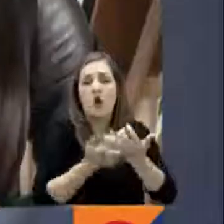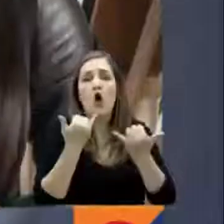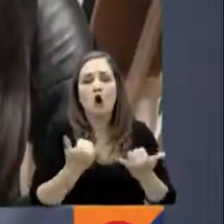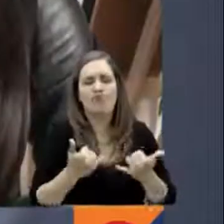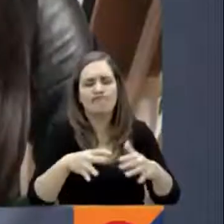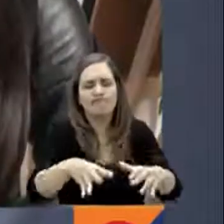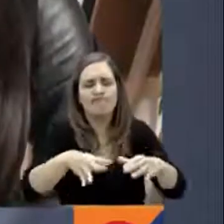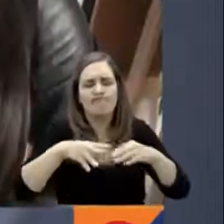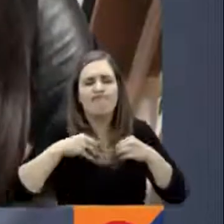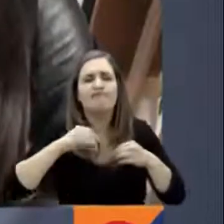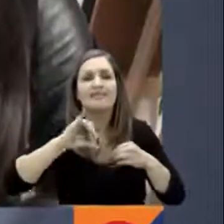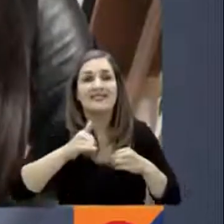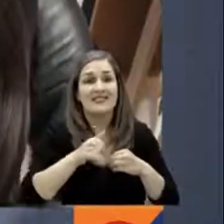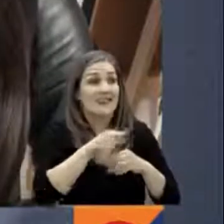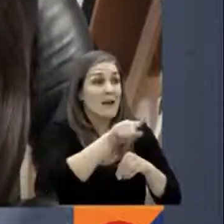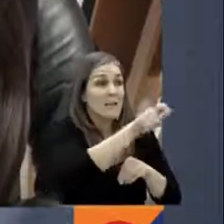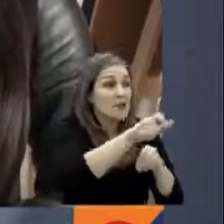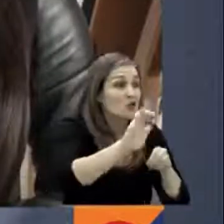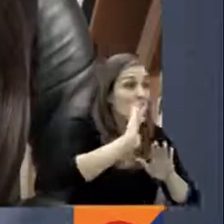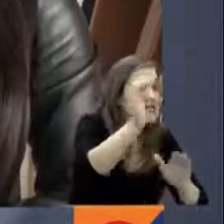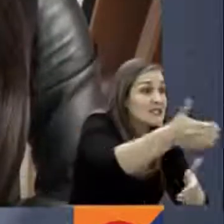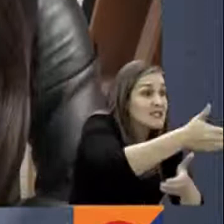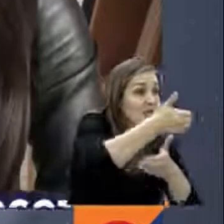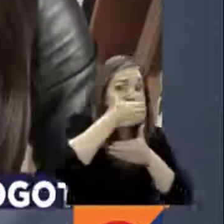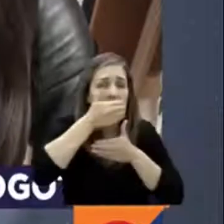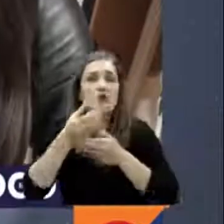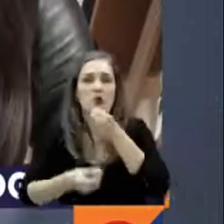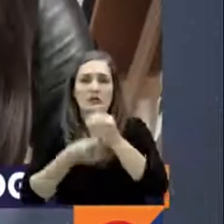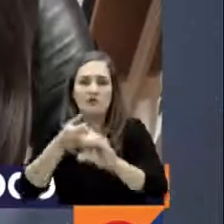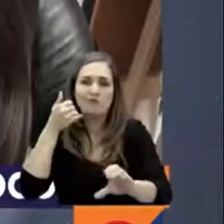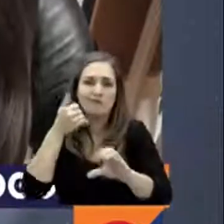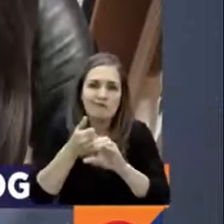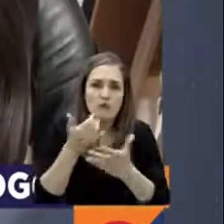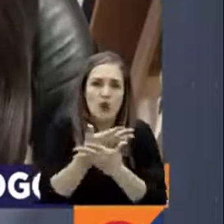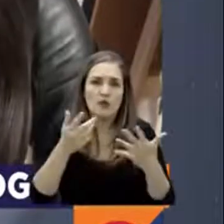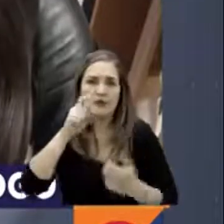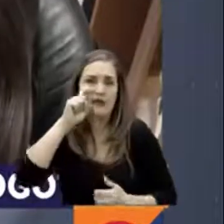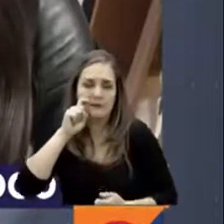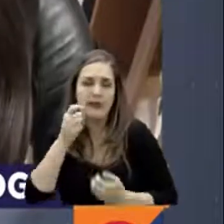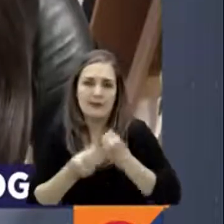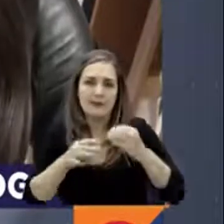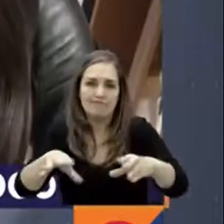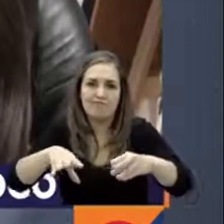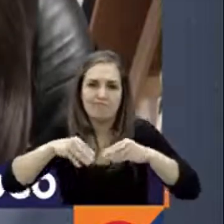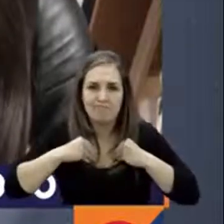en contra de sus víctimas de secuestro. Lizeth Martínez, adelante, usted tiene más información.